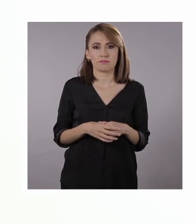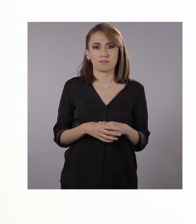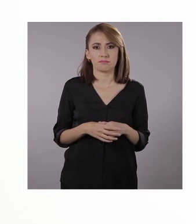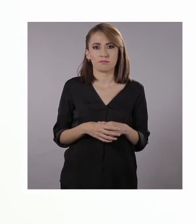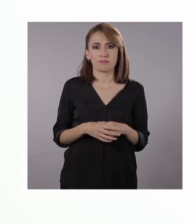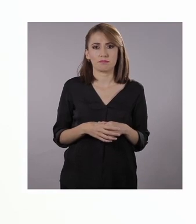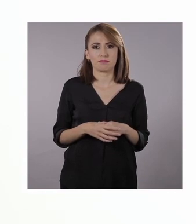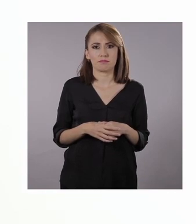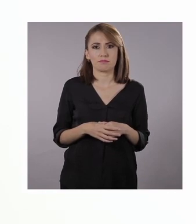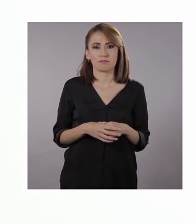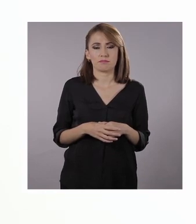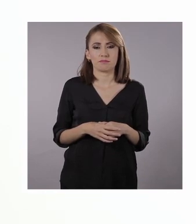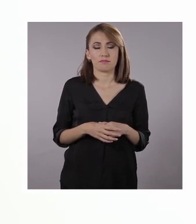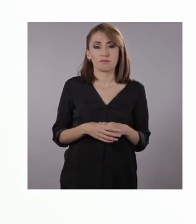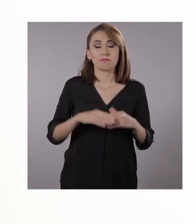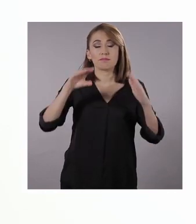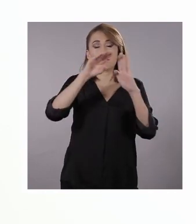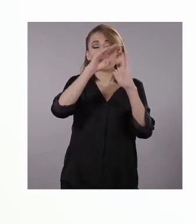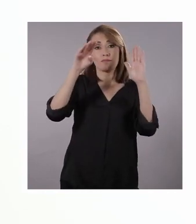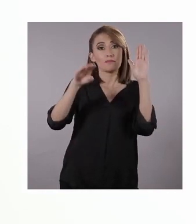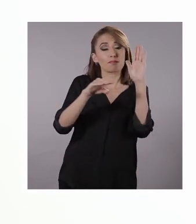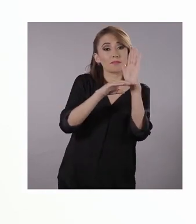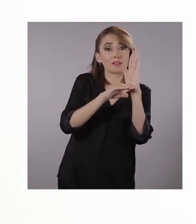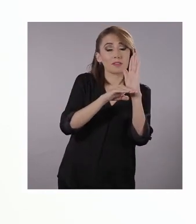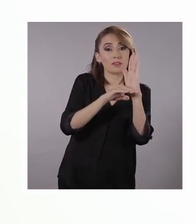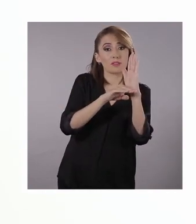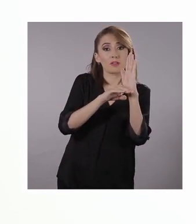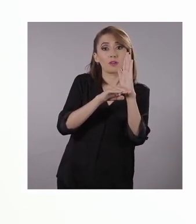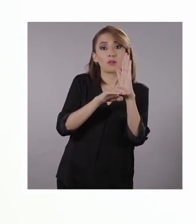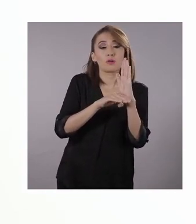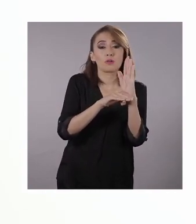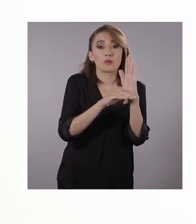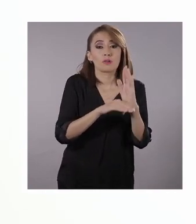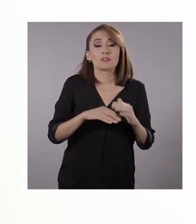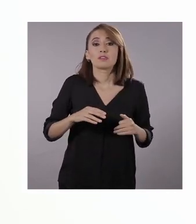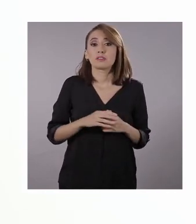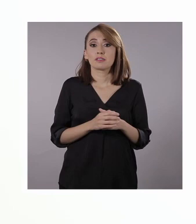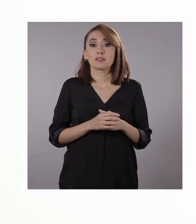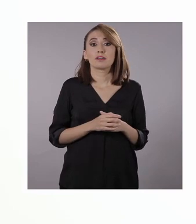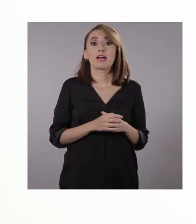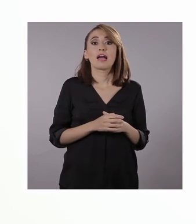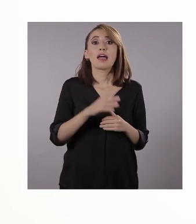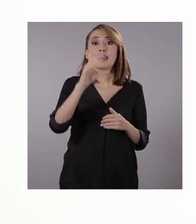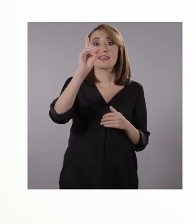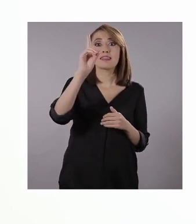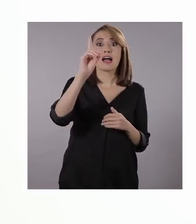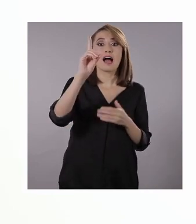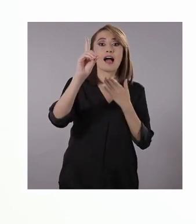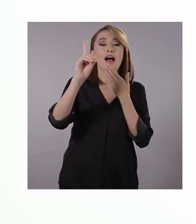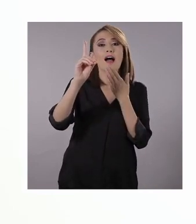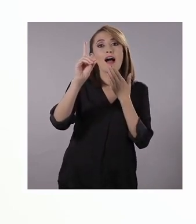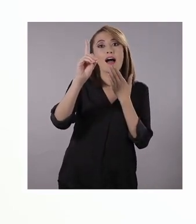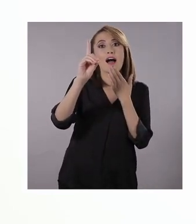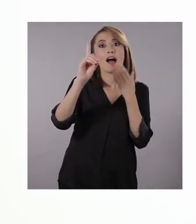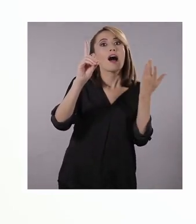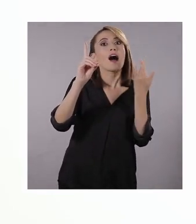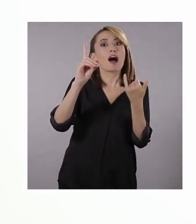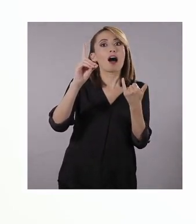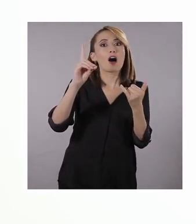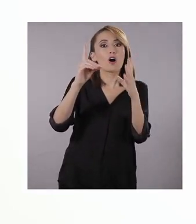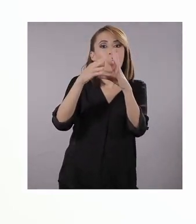¿Inteligentes? ¿Qué más podemos utilizar? Si queremos enumerar, ponemos una coma.